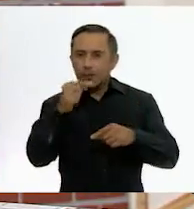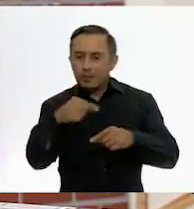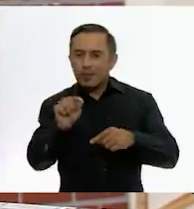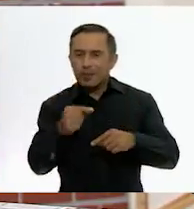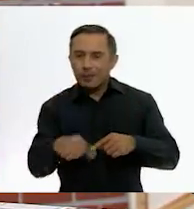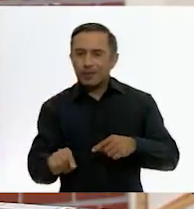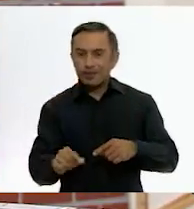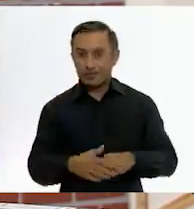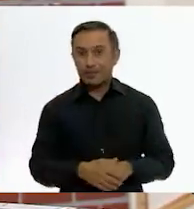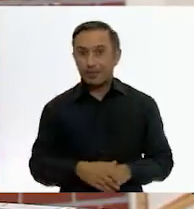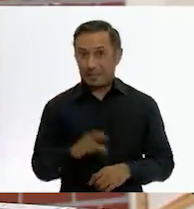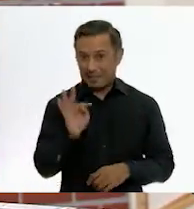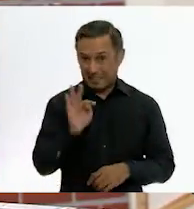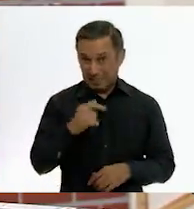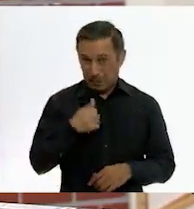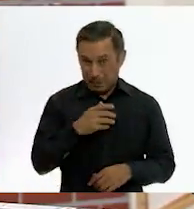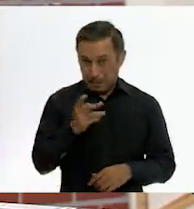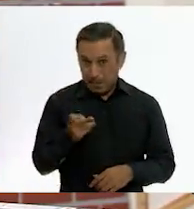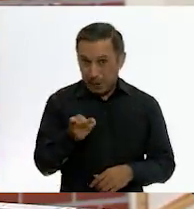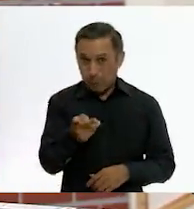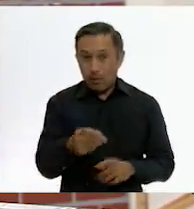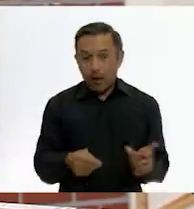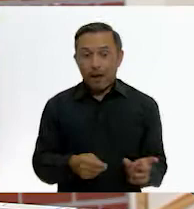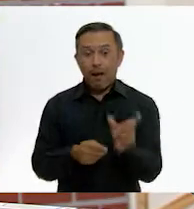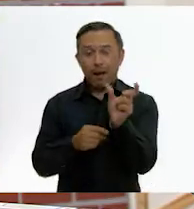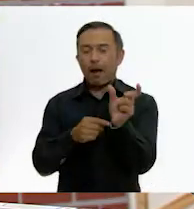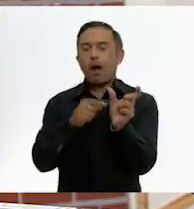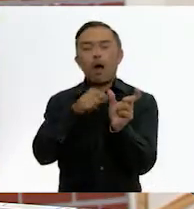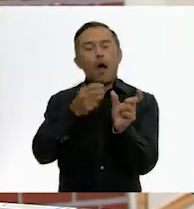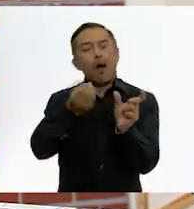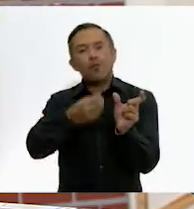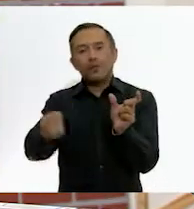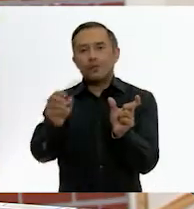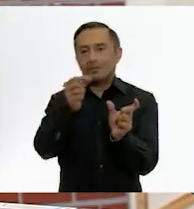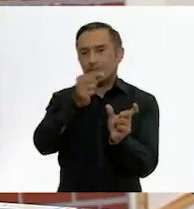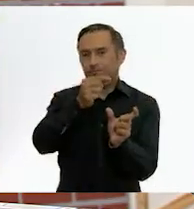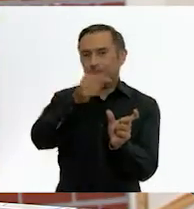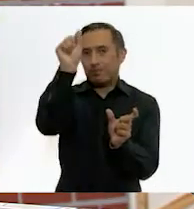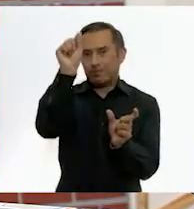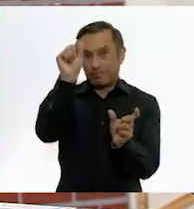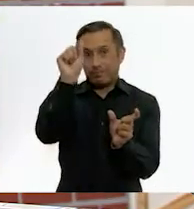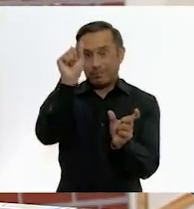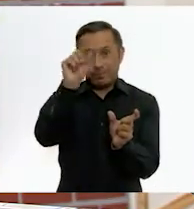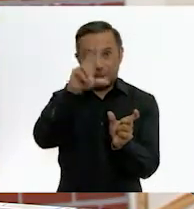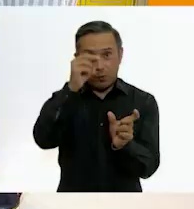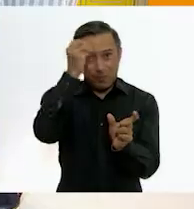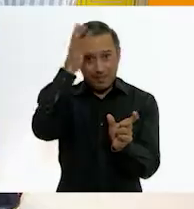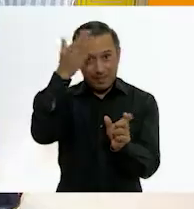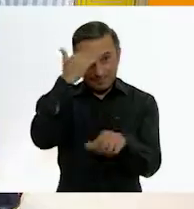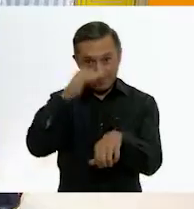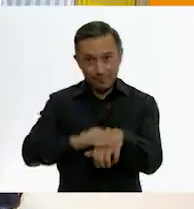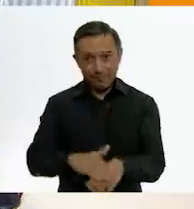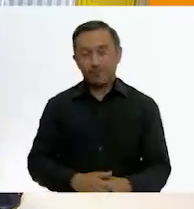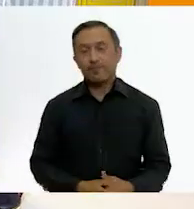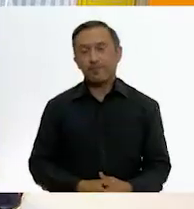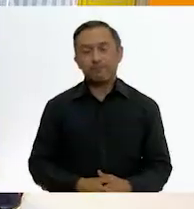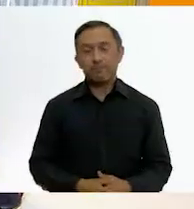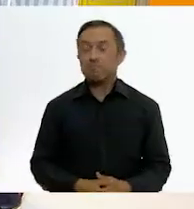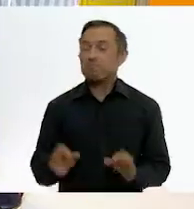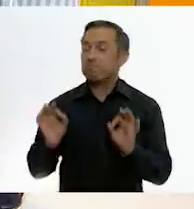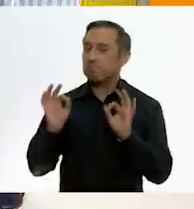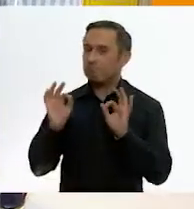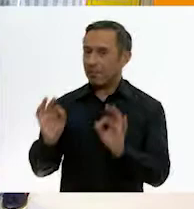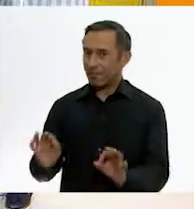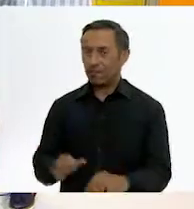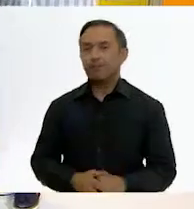sentido de pregunta las vamos a tener que acentuar no lo olvides perfecto pues yo creo que